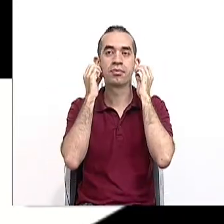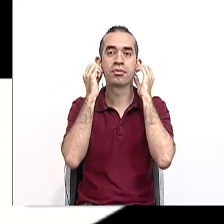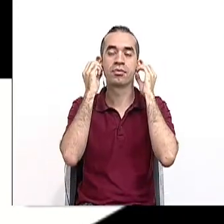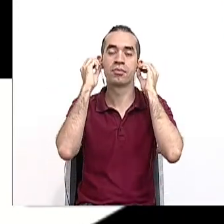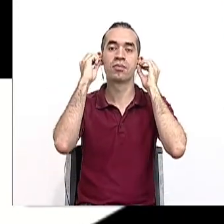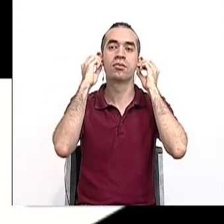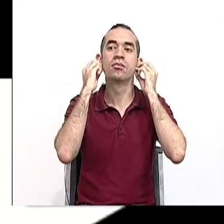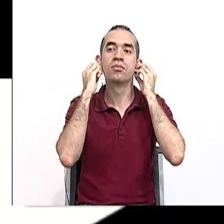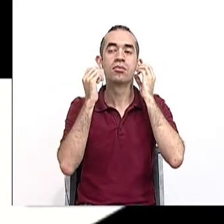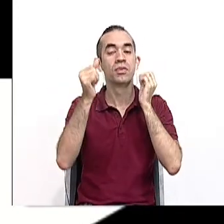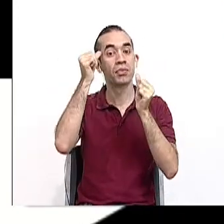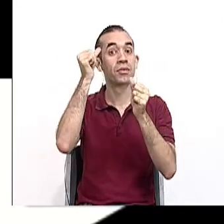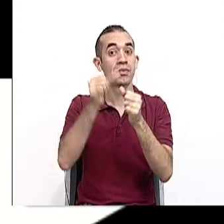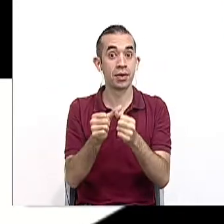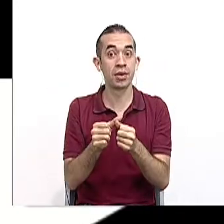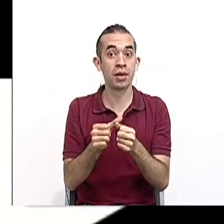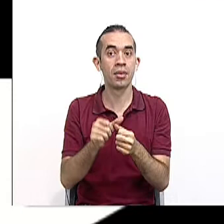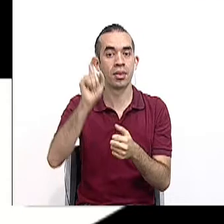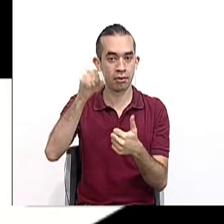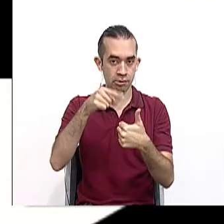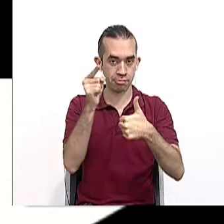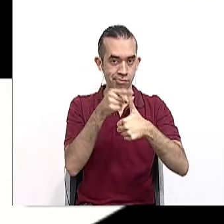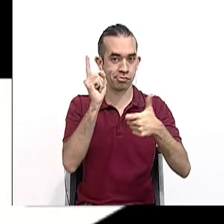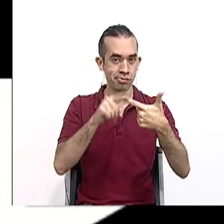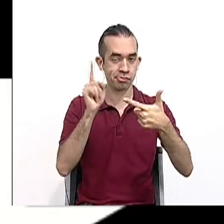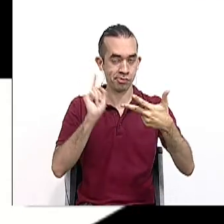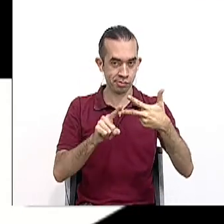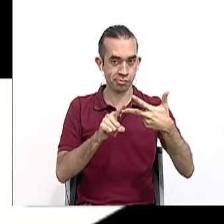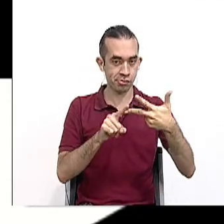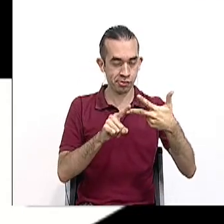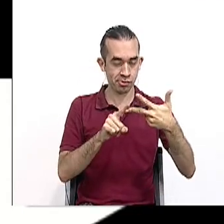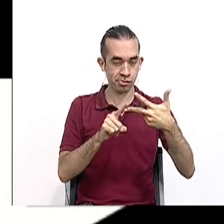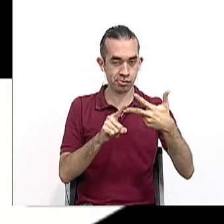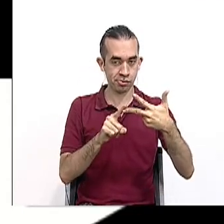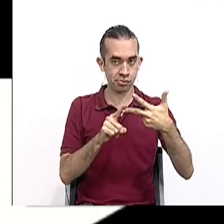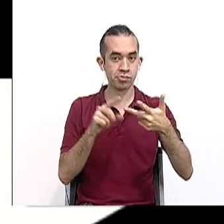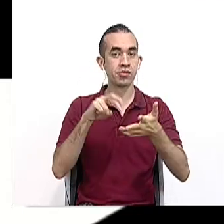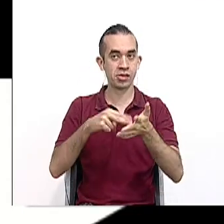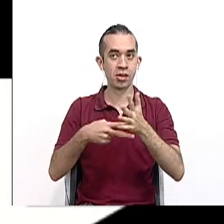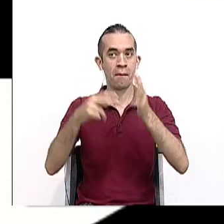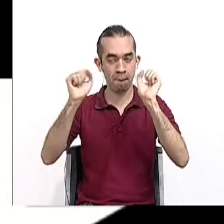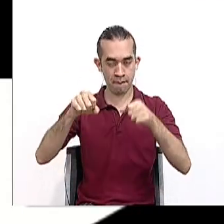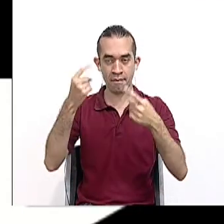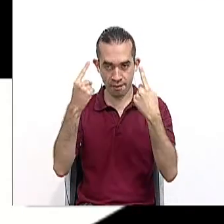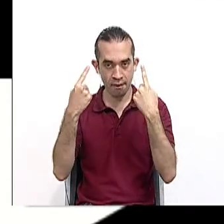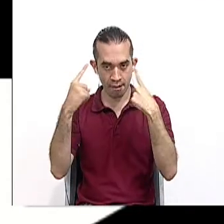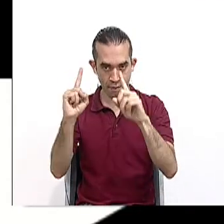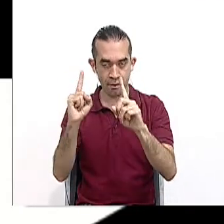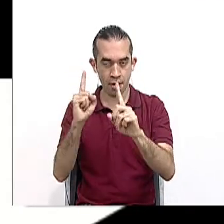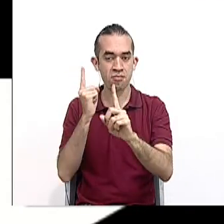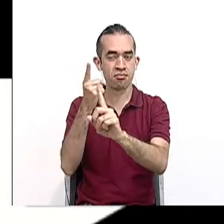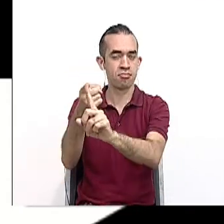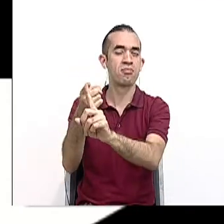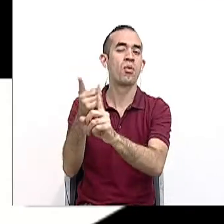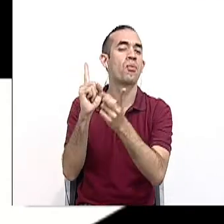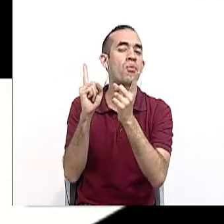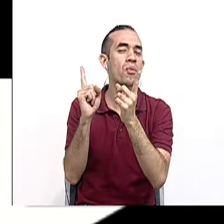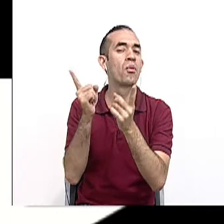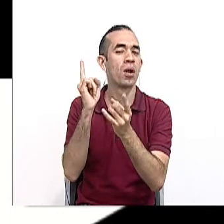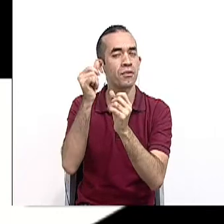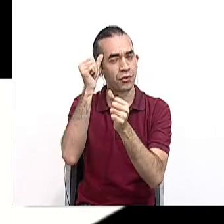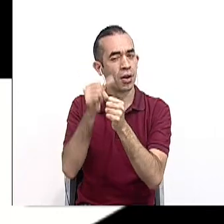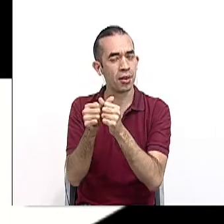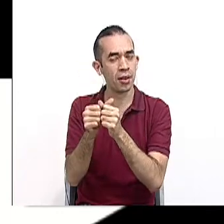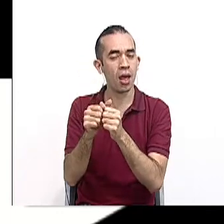Recuerden, vamos a cumplir estas 3 etapas para llegar a nuestro destino final y cumplir